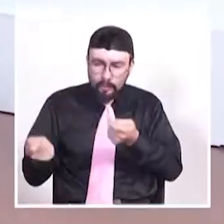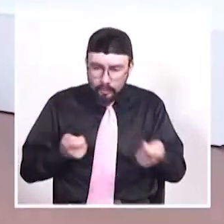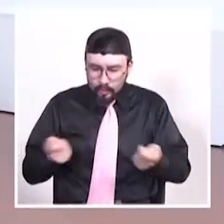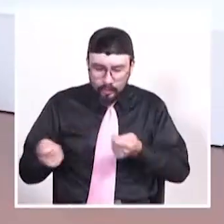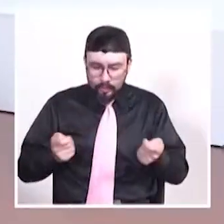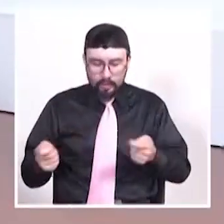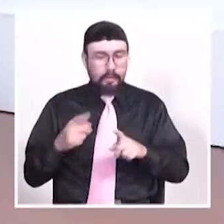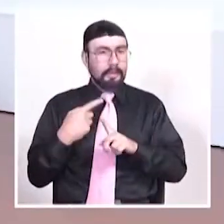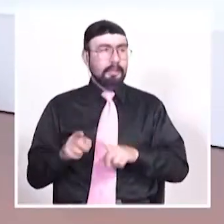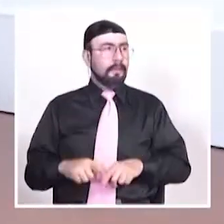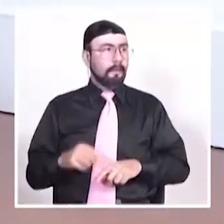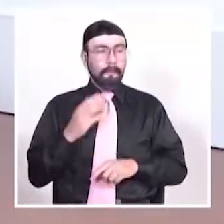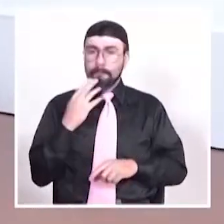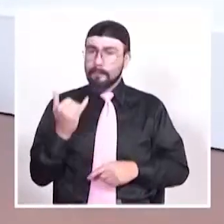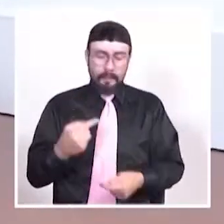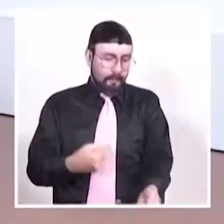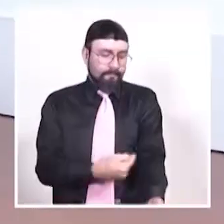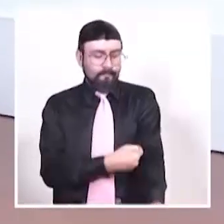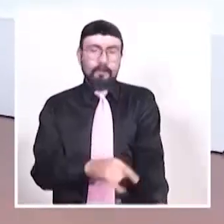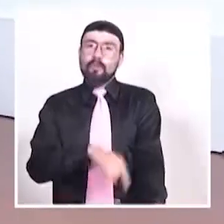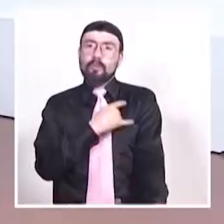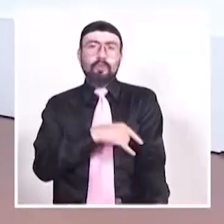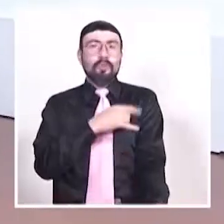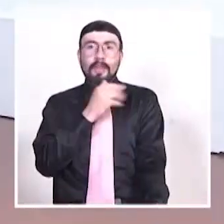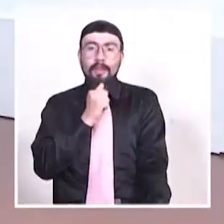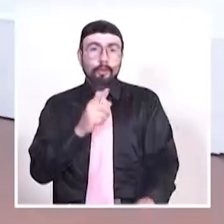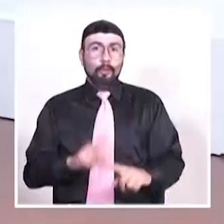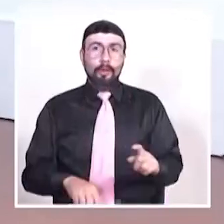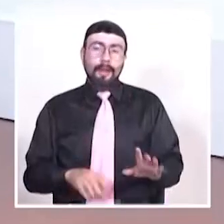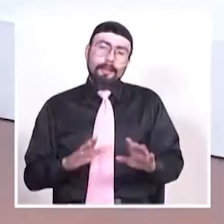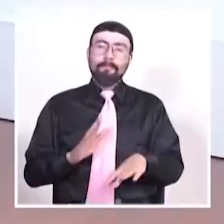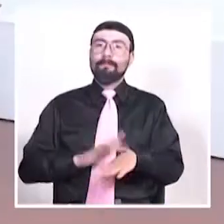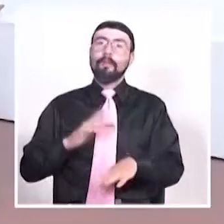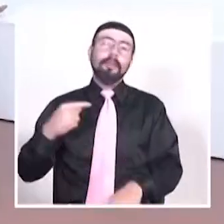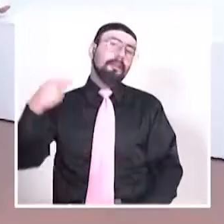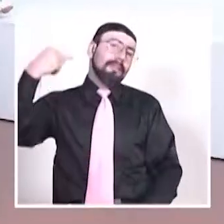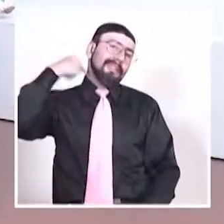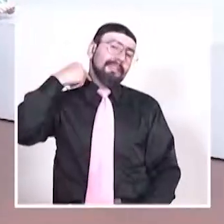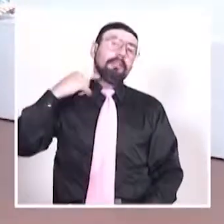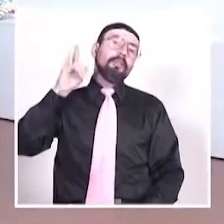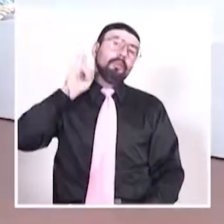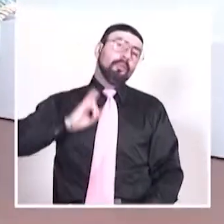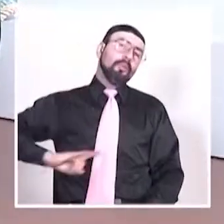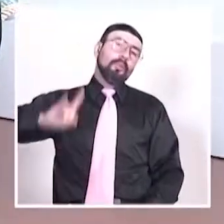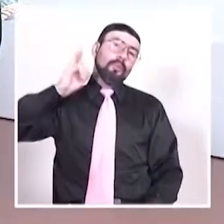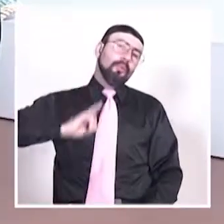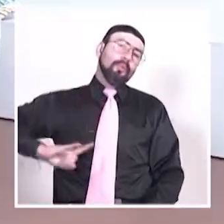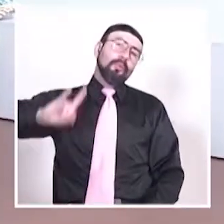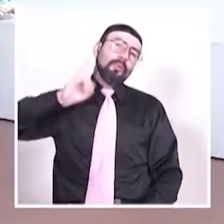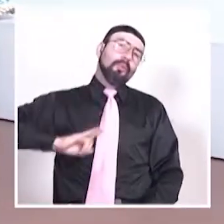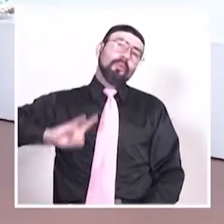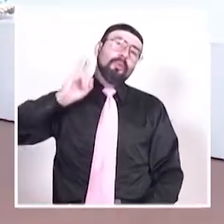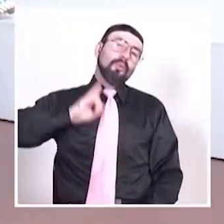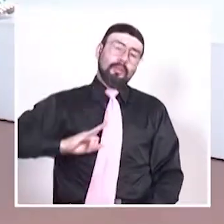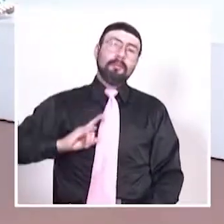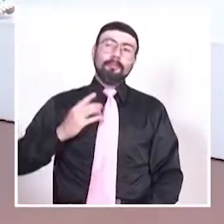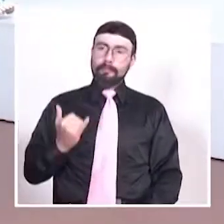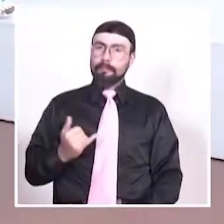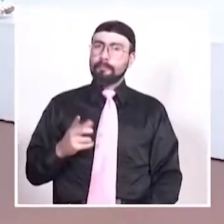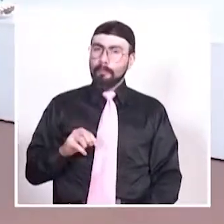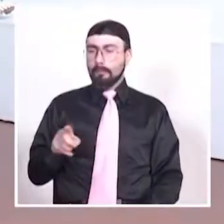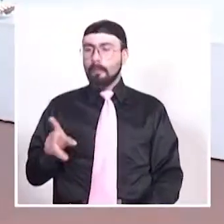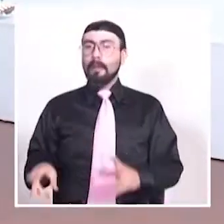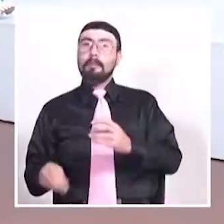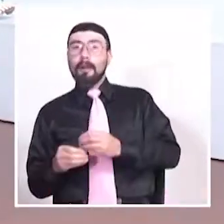no puede, estas están vueltas nada. Entonces, eso que estaba explicando el doctor Carlos Hader es otra vía